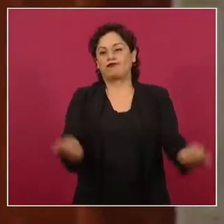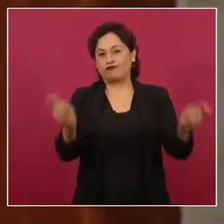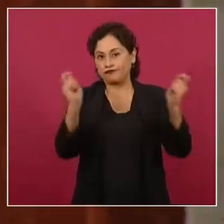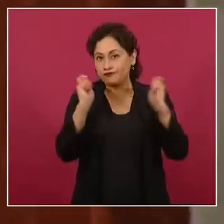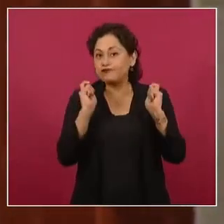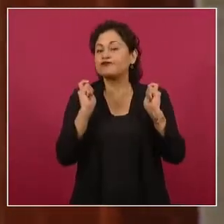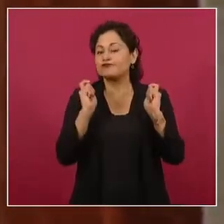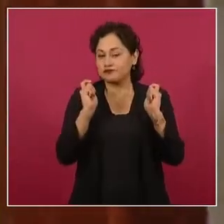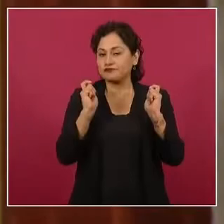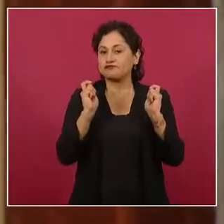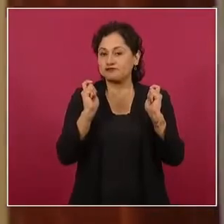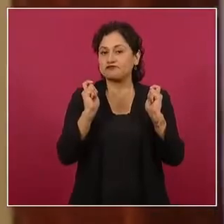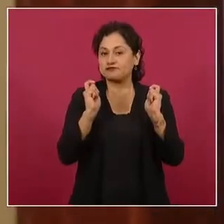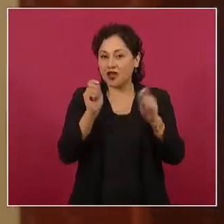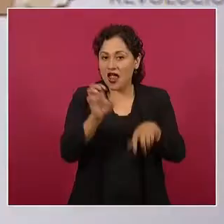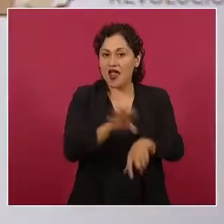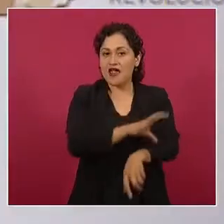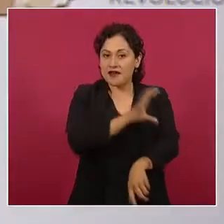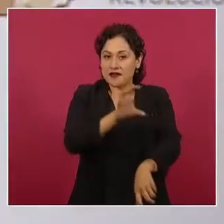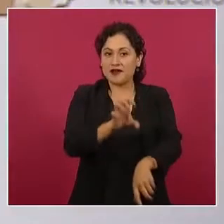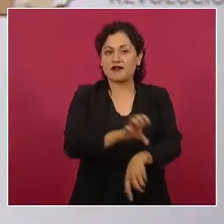para producir,